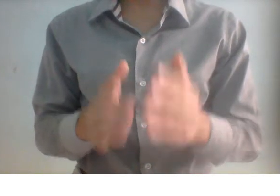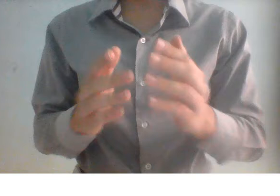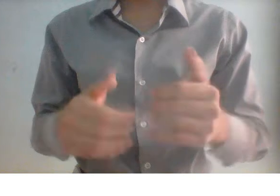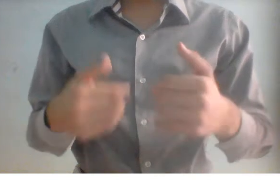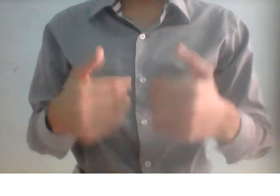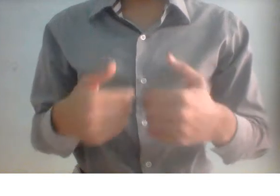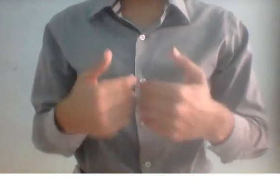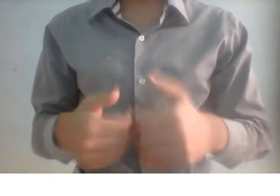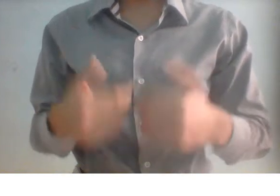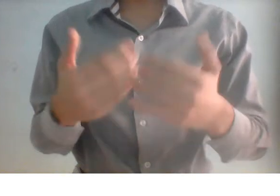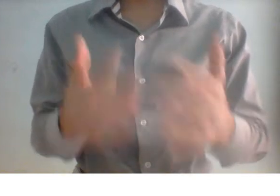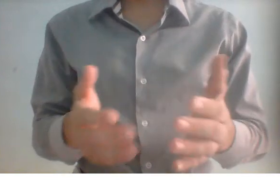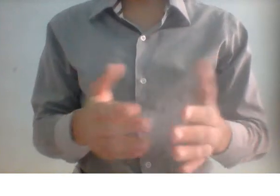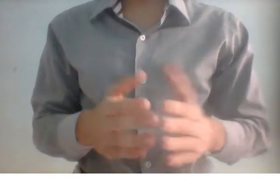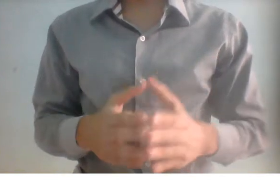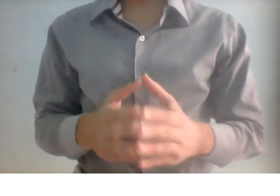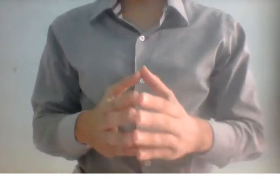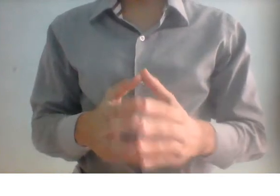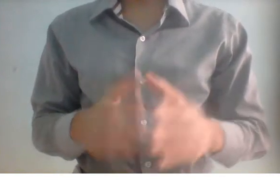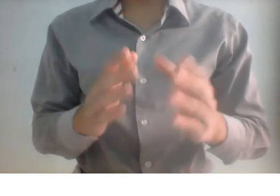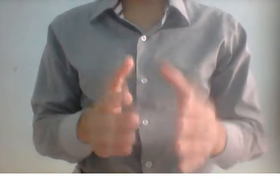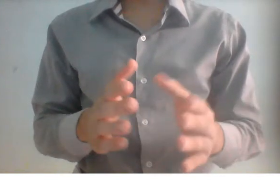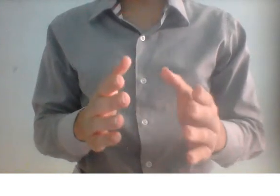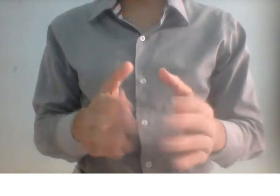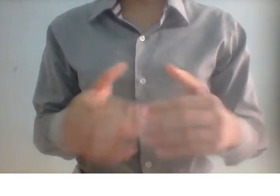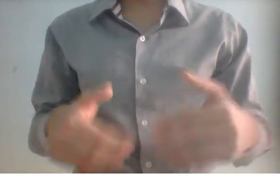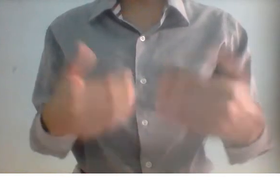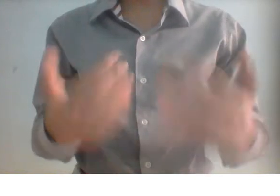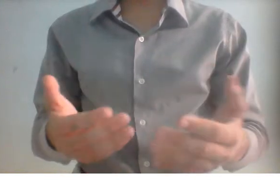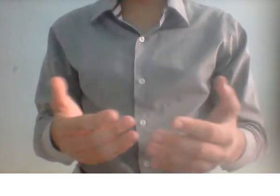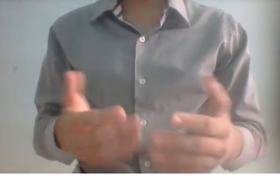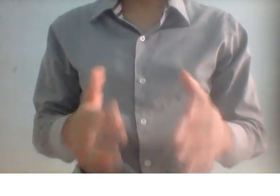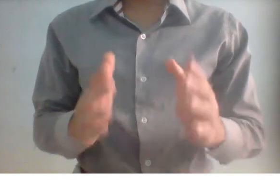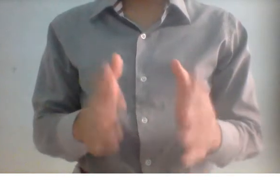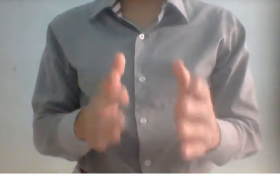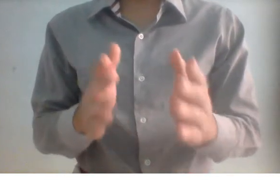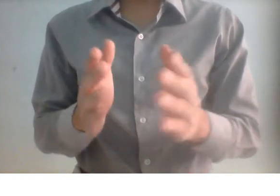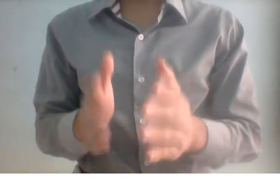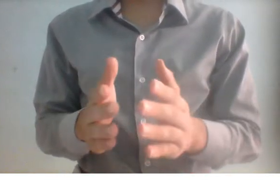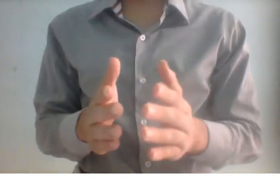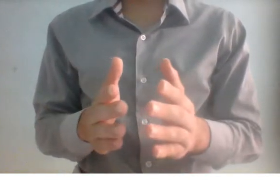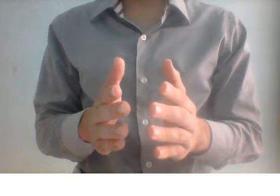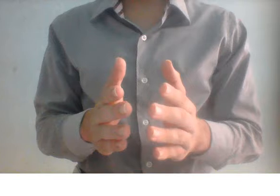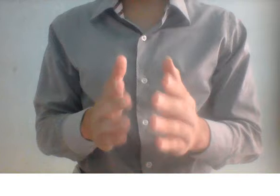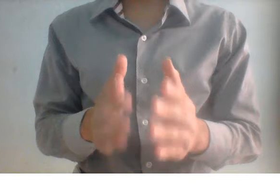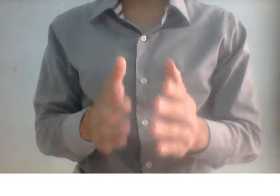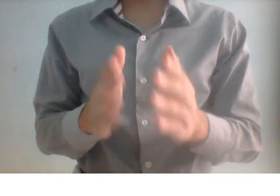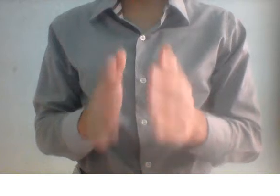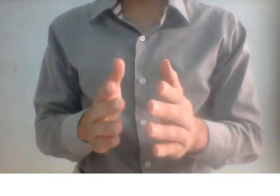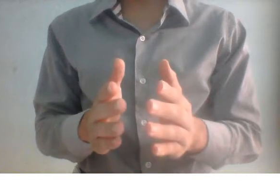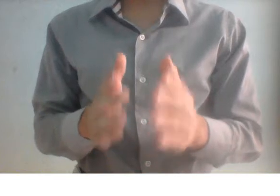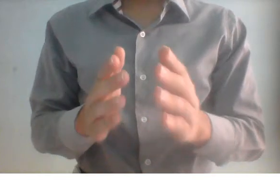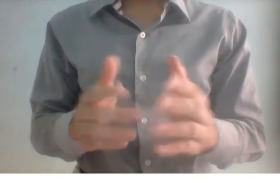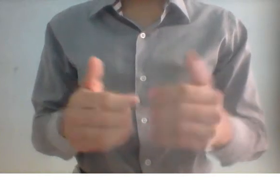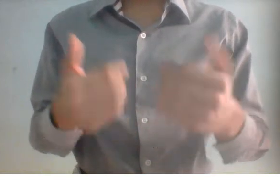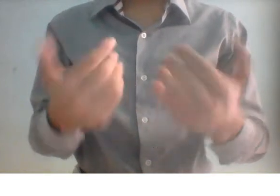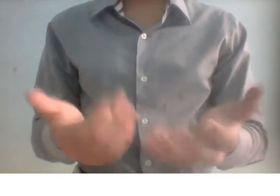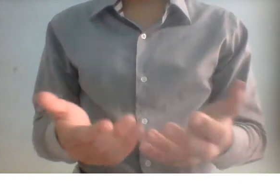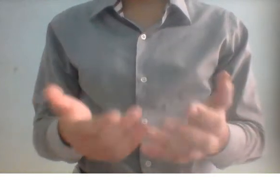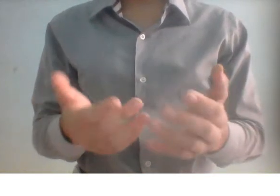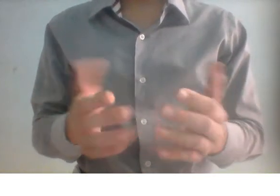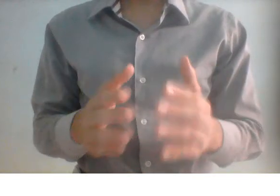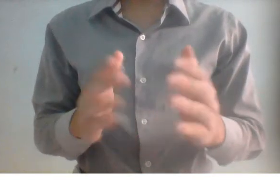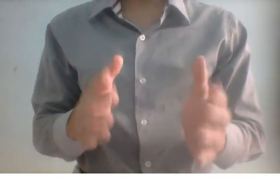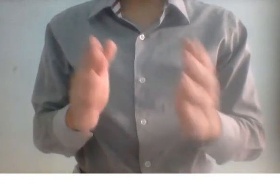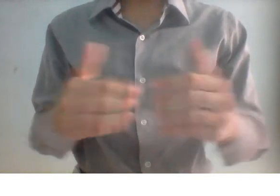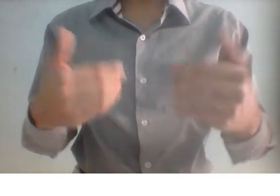el contrato y pues bueno, le van a tener que buscar ustedes por otra parte en el suministro. Y si ellos se ponen a analizar el tema de mercado, pues bueno, los que